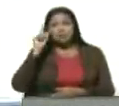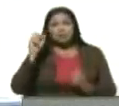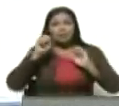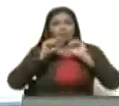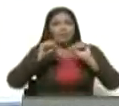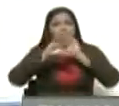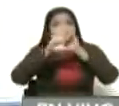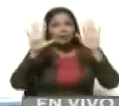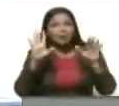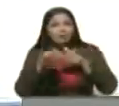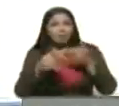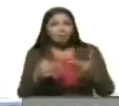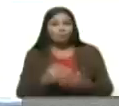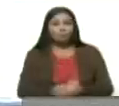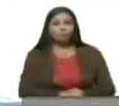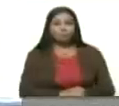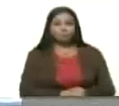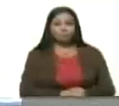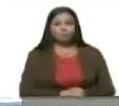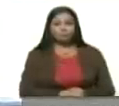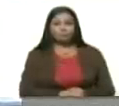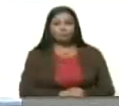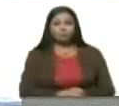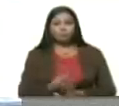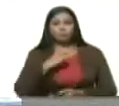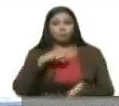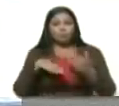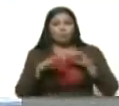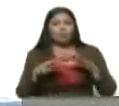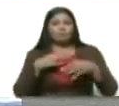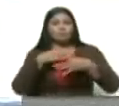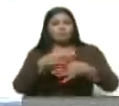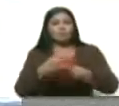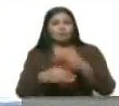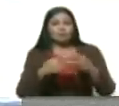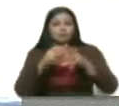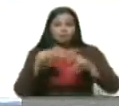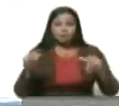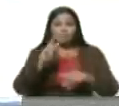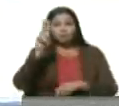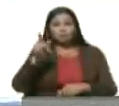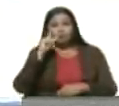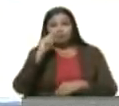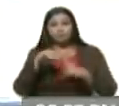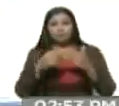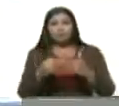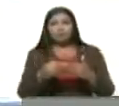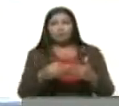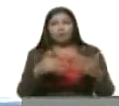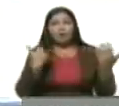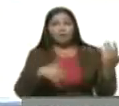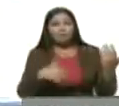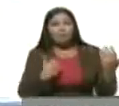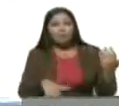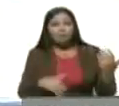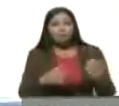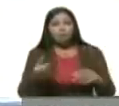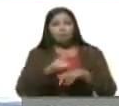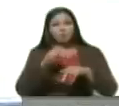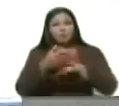totalmente claro qué era lo que iba a intentar en territorio venezolano el ejército argentino, el gobierno